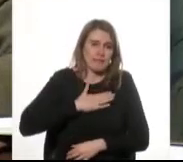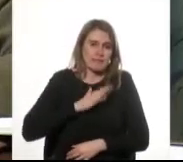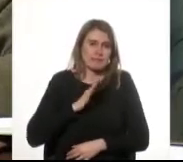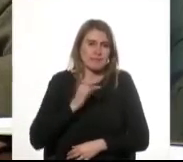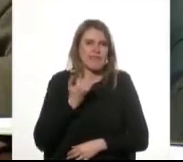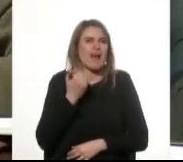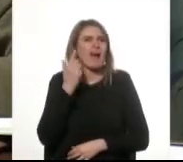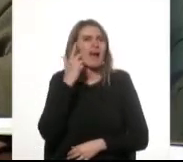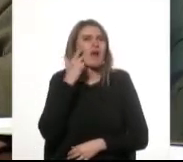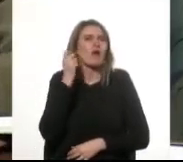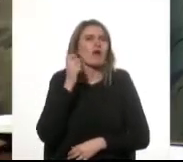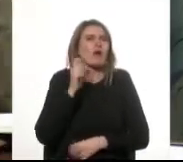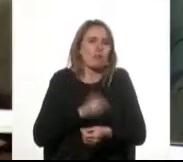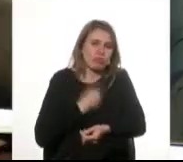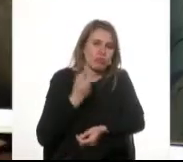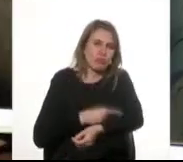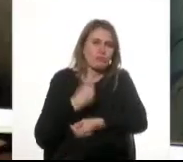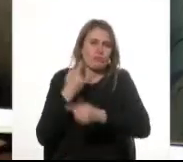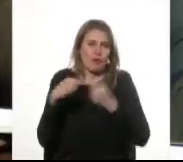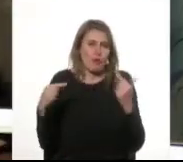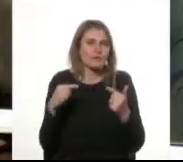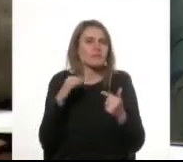reminiscencias,